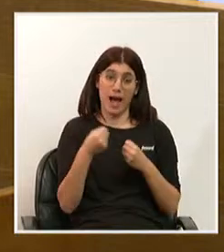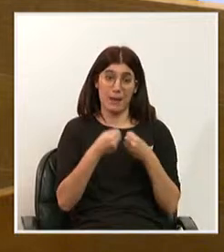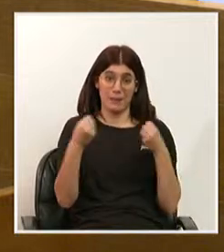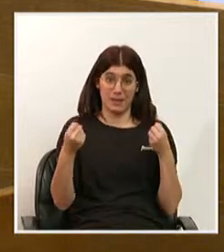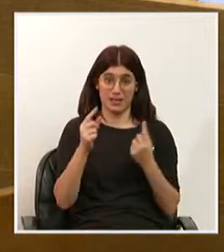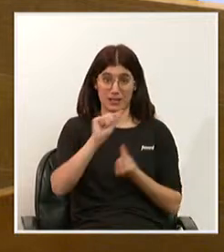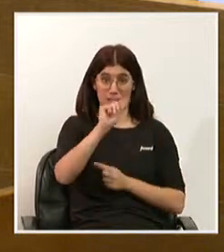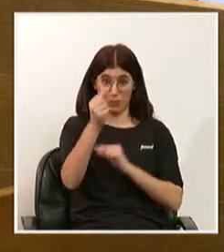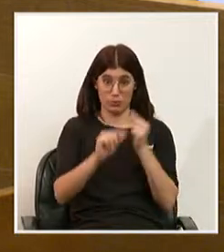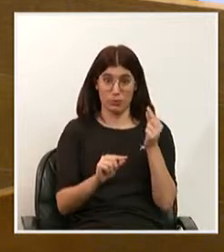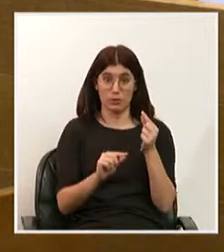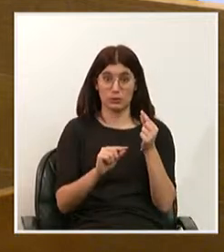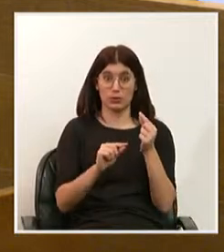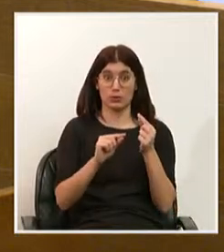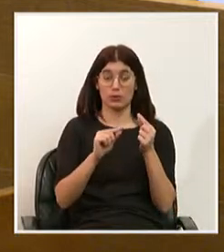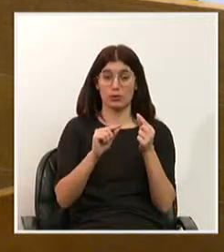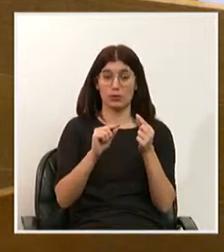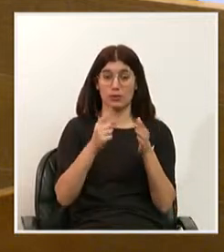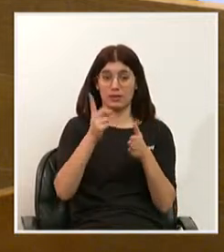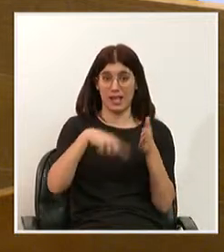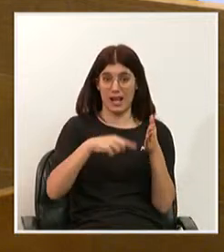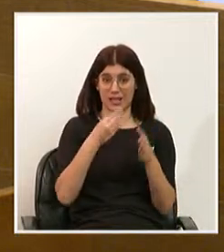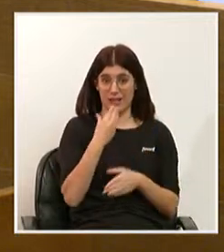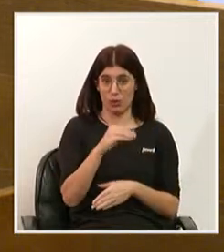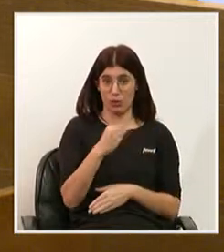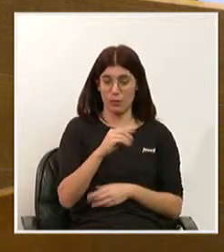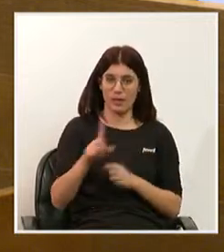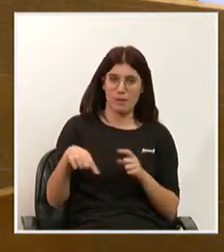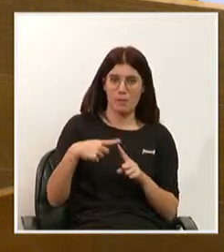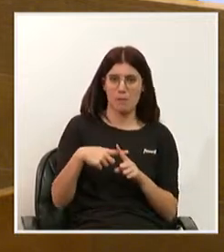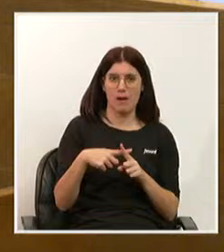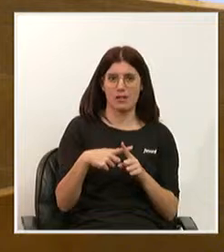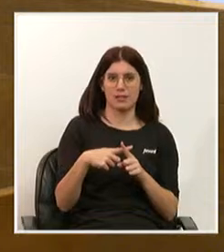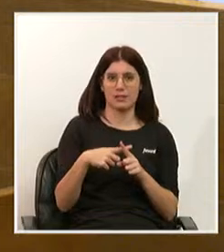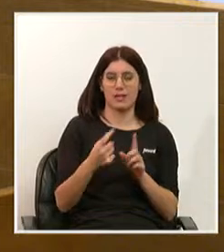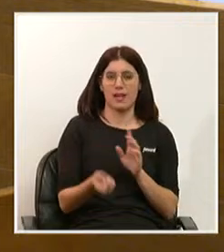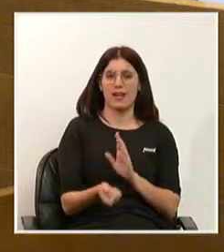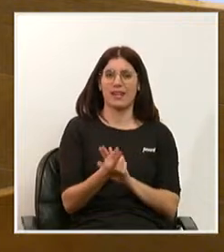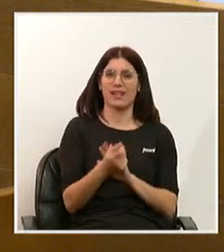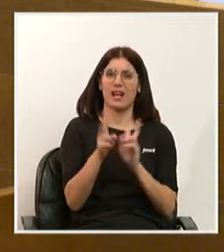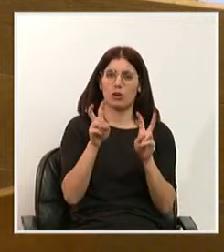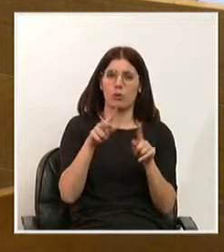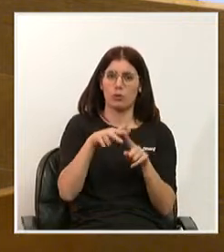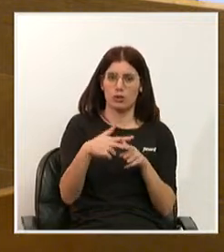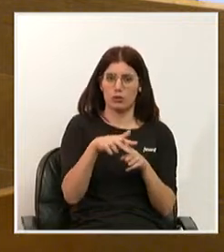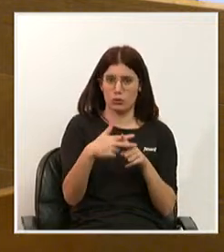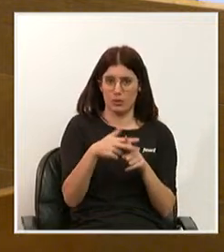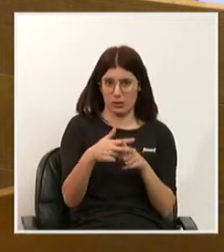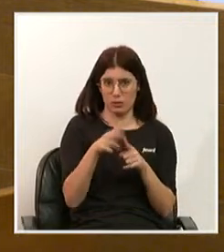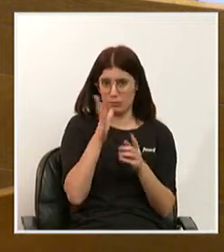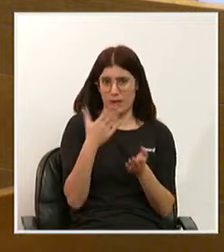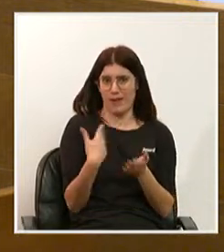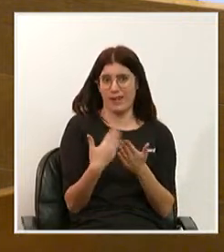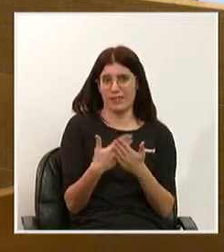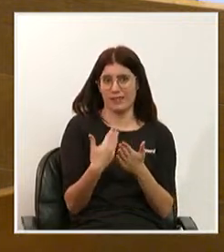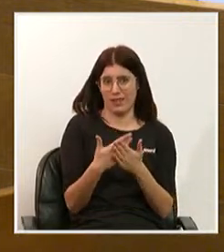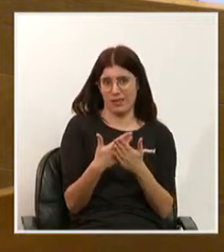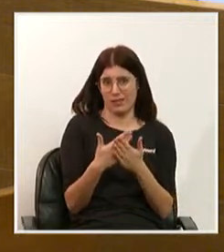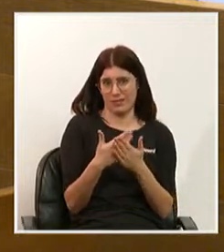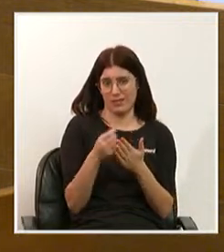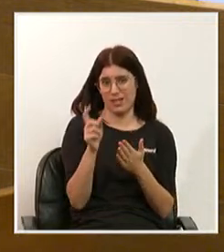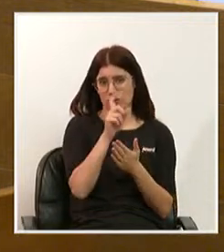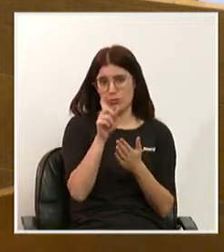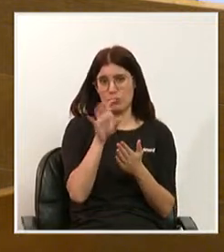presup y van a crearse nu instrum garantir que comun autes paguen